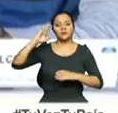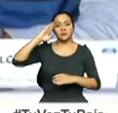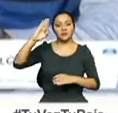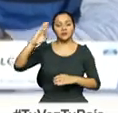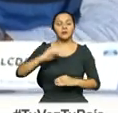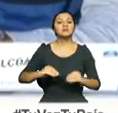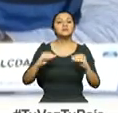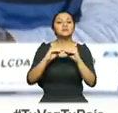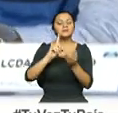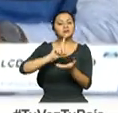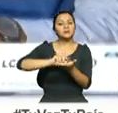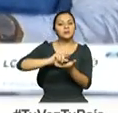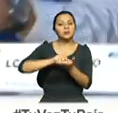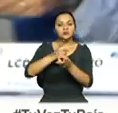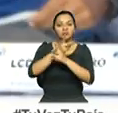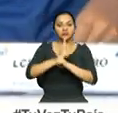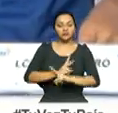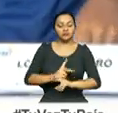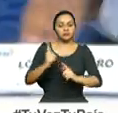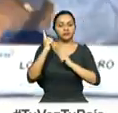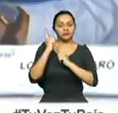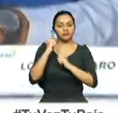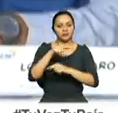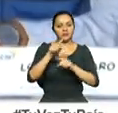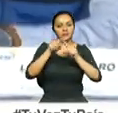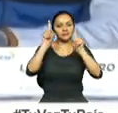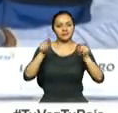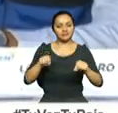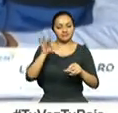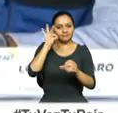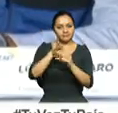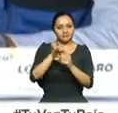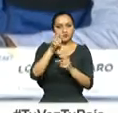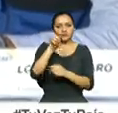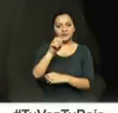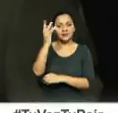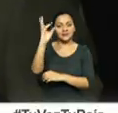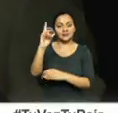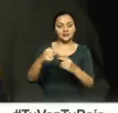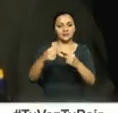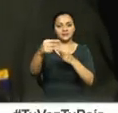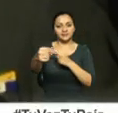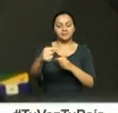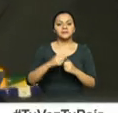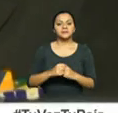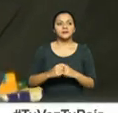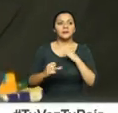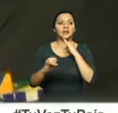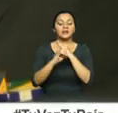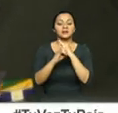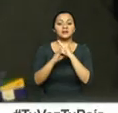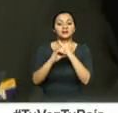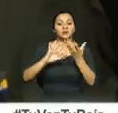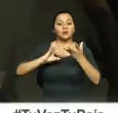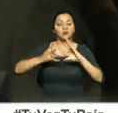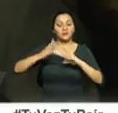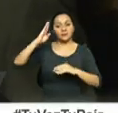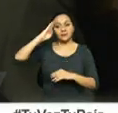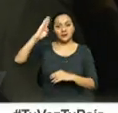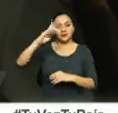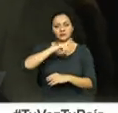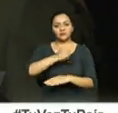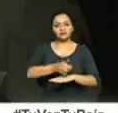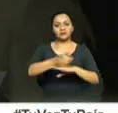la impresión y resguardo de los documentos para los comicios de 2017. El Instituto Geográfico Militar elaborará de